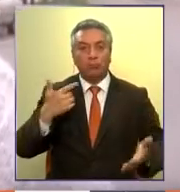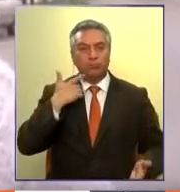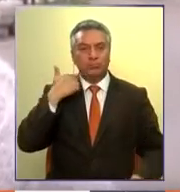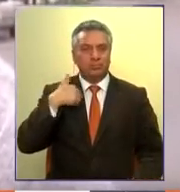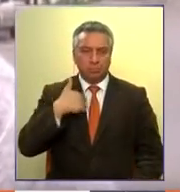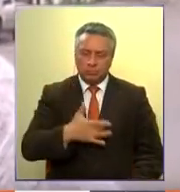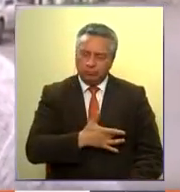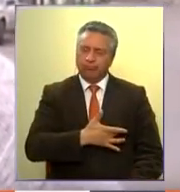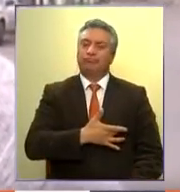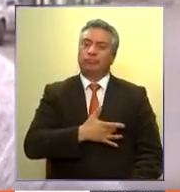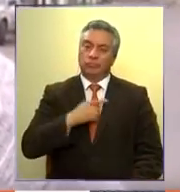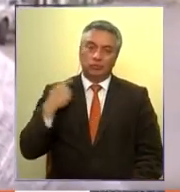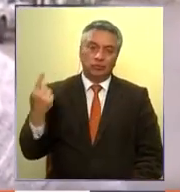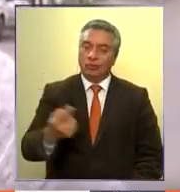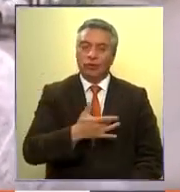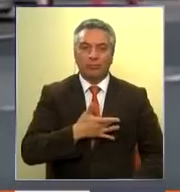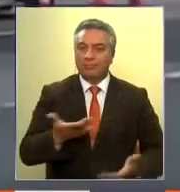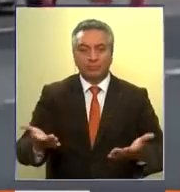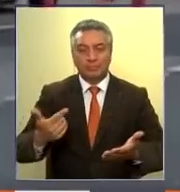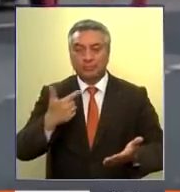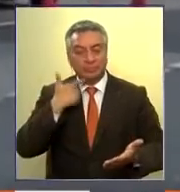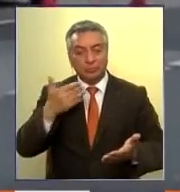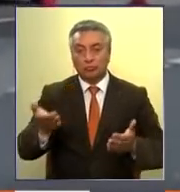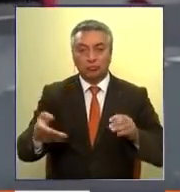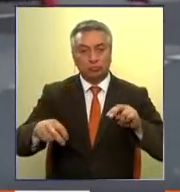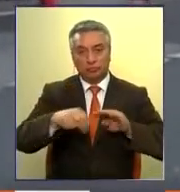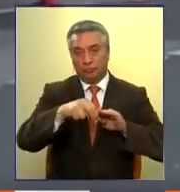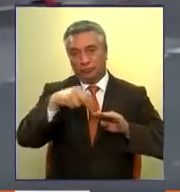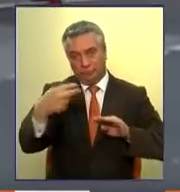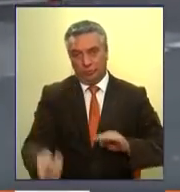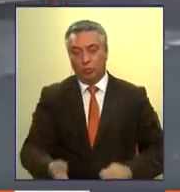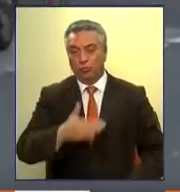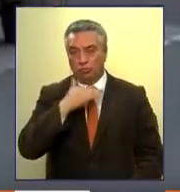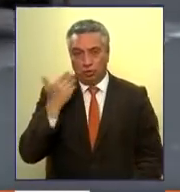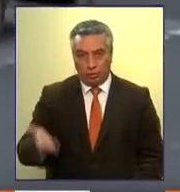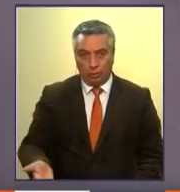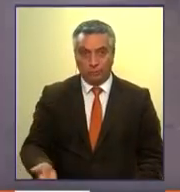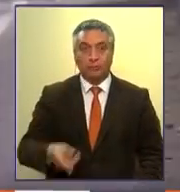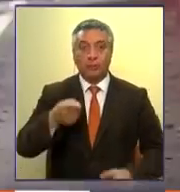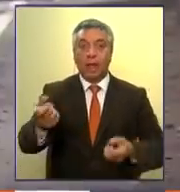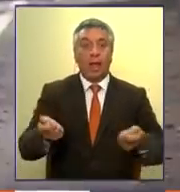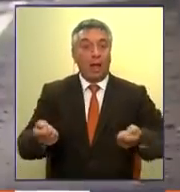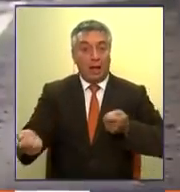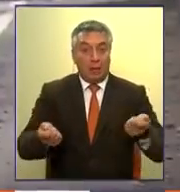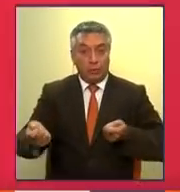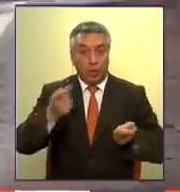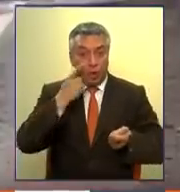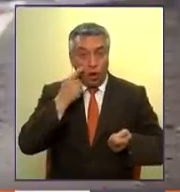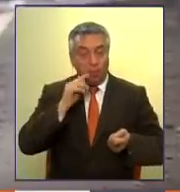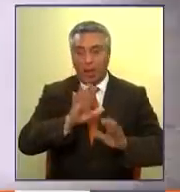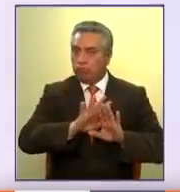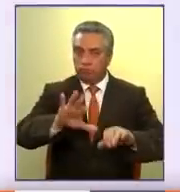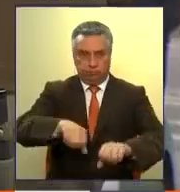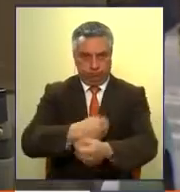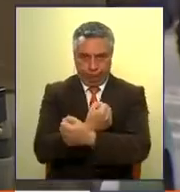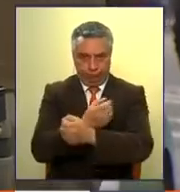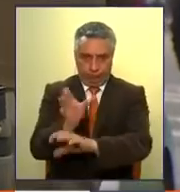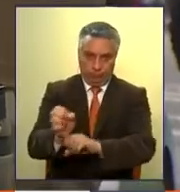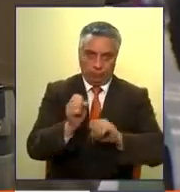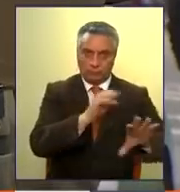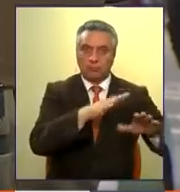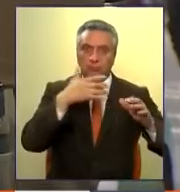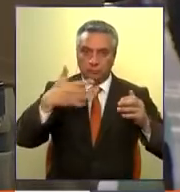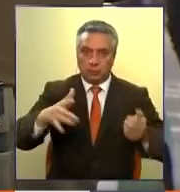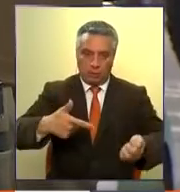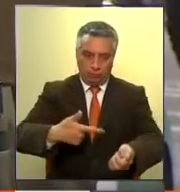sólo con lo que está pasando tras el atropello el conductor del camión fue detenido se realizó la alcoholemia respectiva un informe